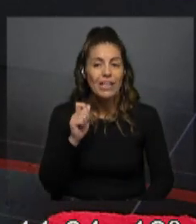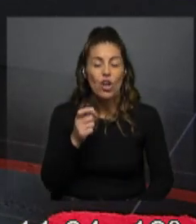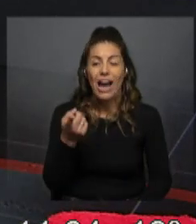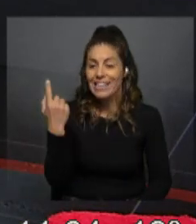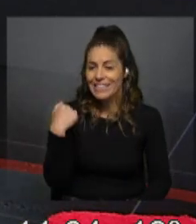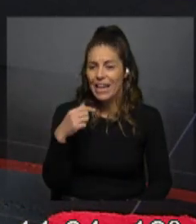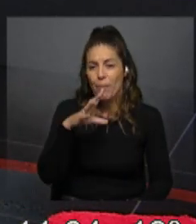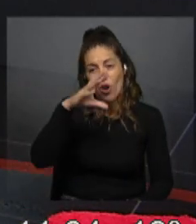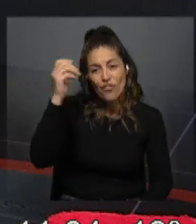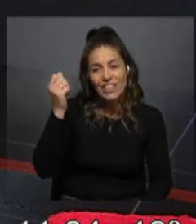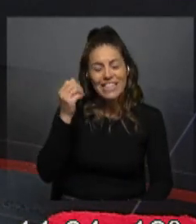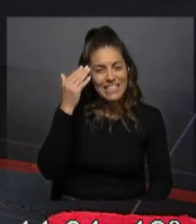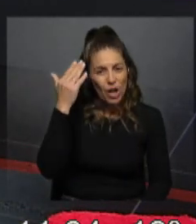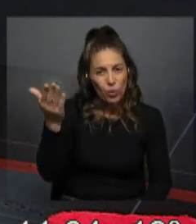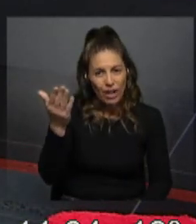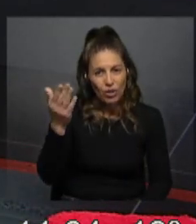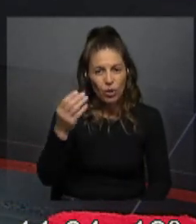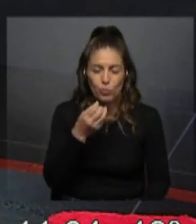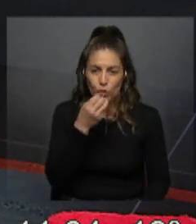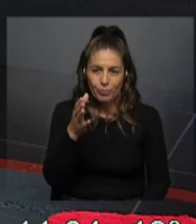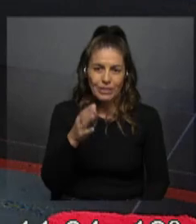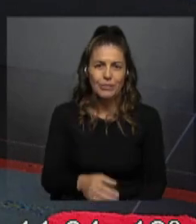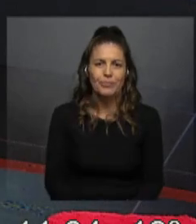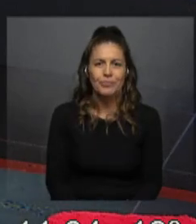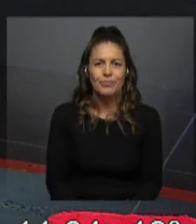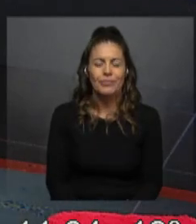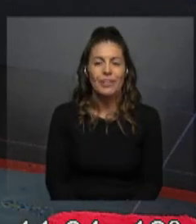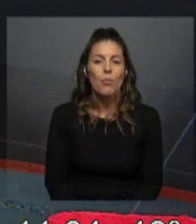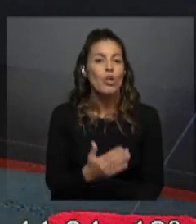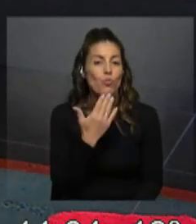me olvidé de saludarlo, así que le mando un cariño enorme. Muy bien, muchas gracias, JP.